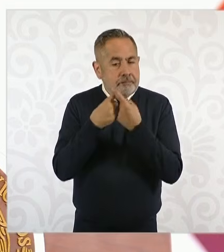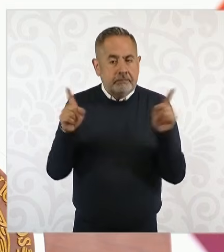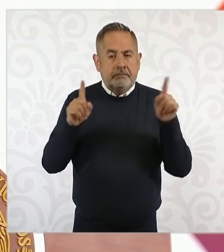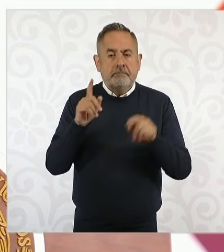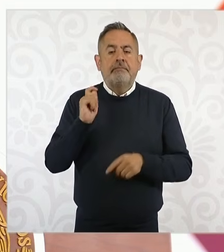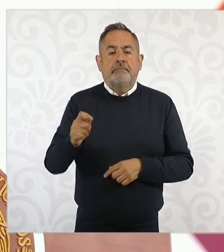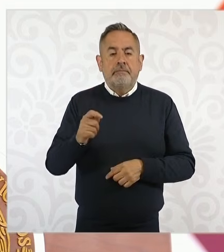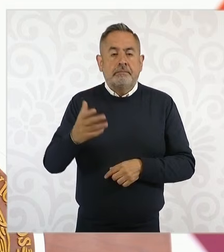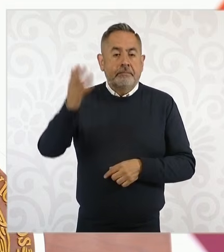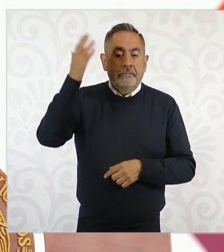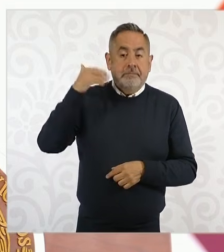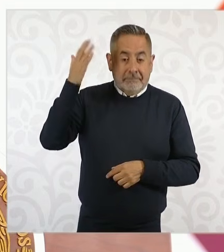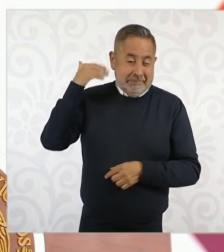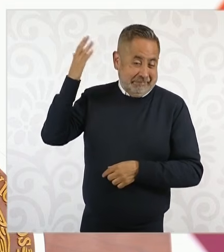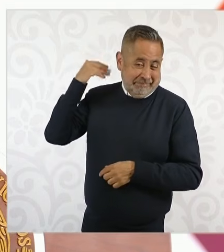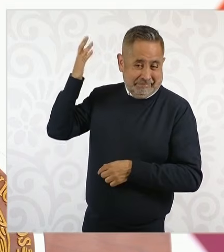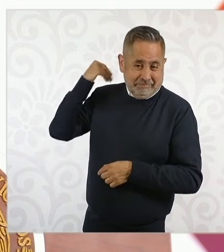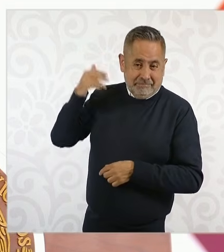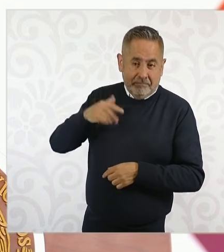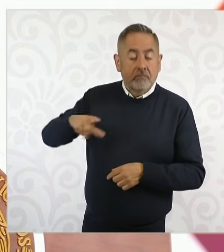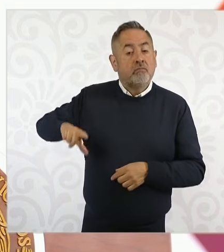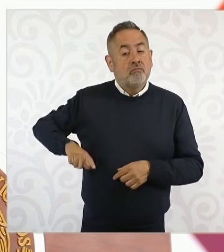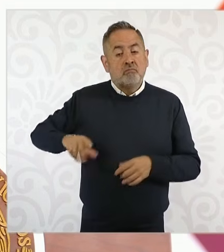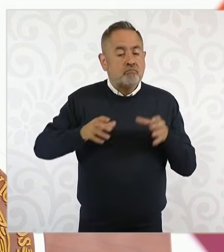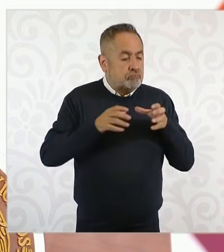antes se gobernaba para unos cuantos